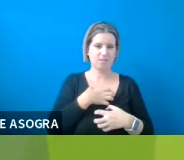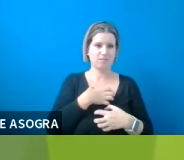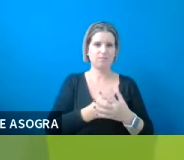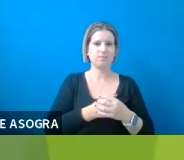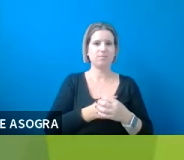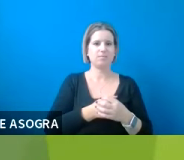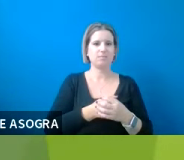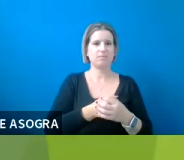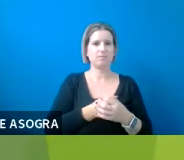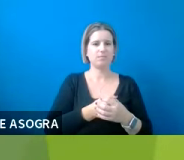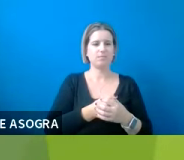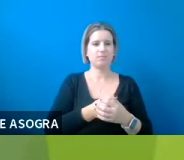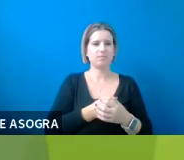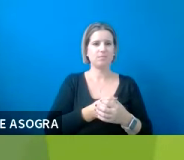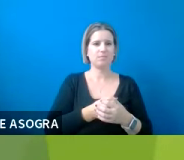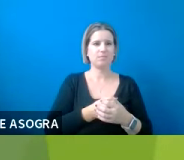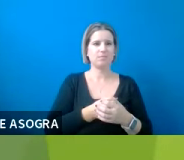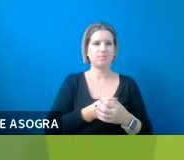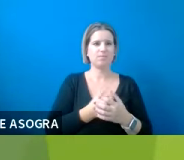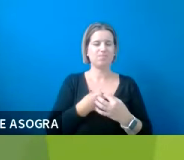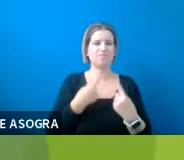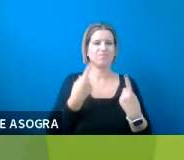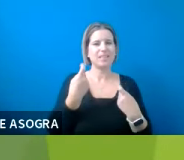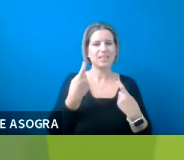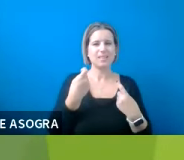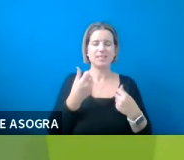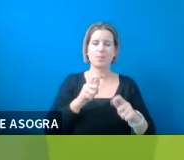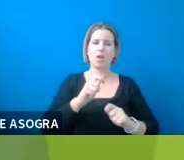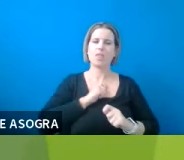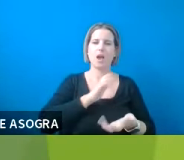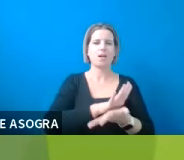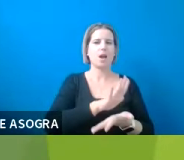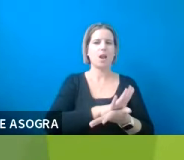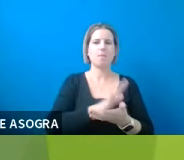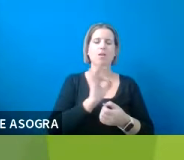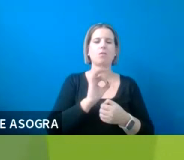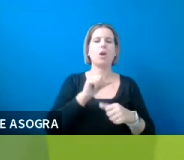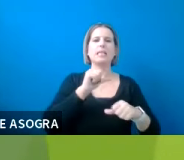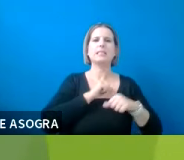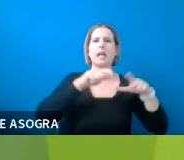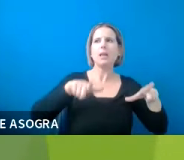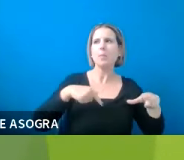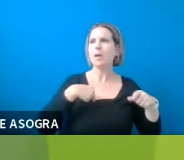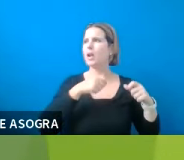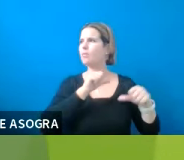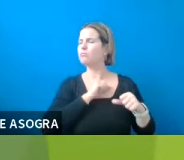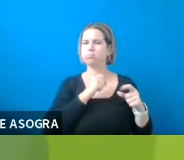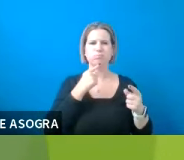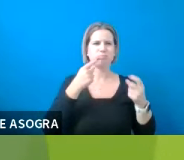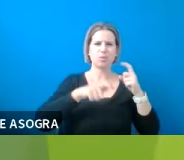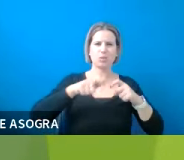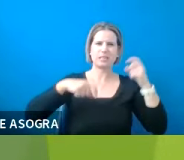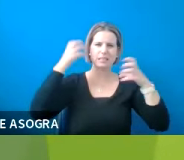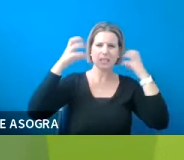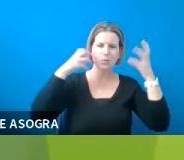necesitamos karma y no estar en medio de una sala de espera llena de gente hablando alto y